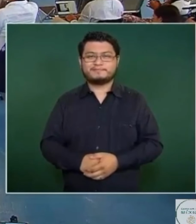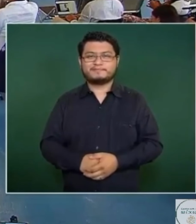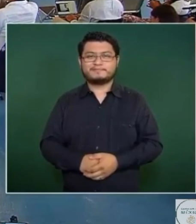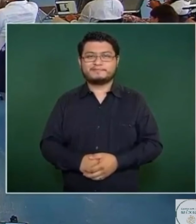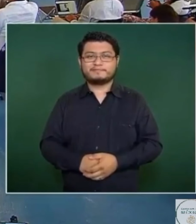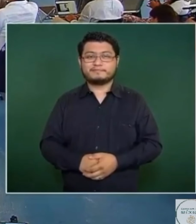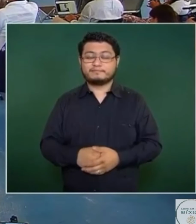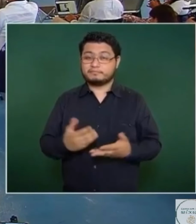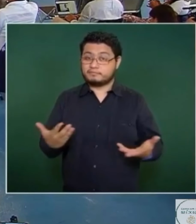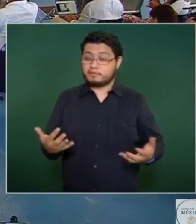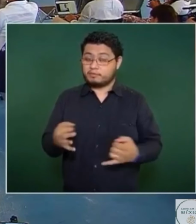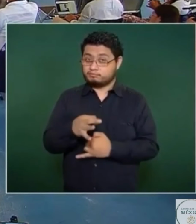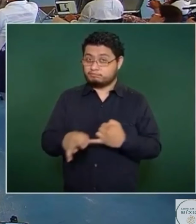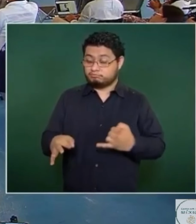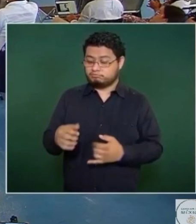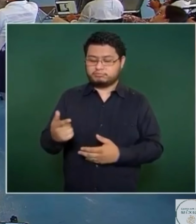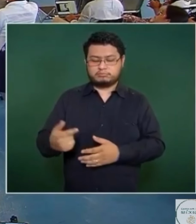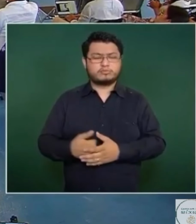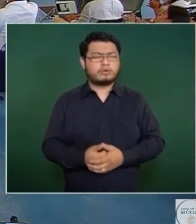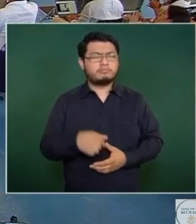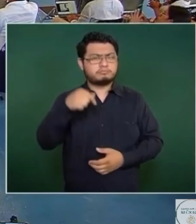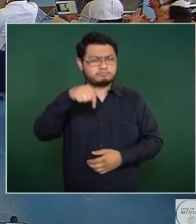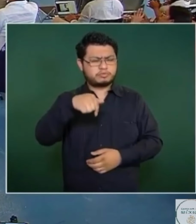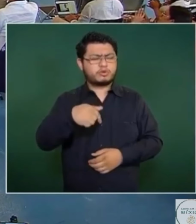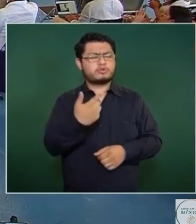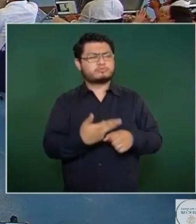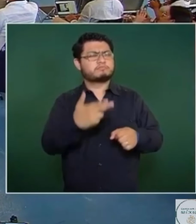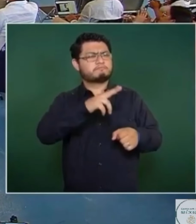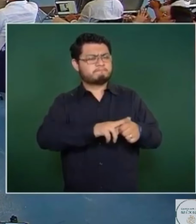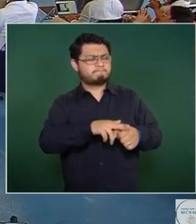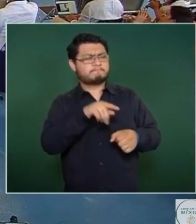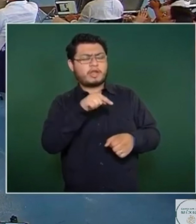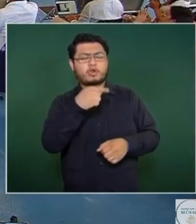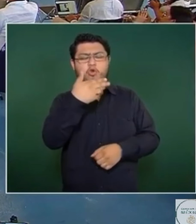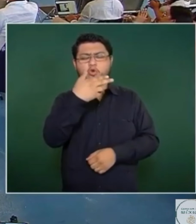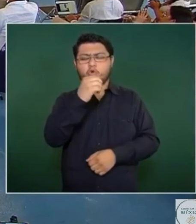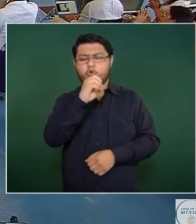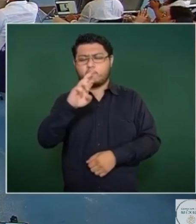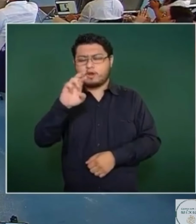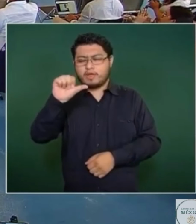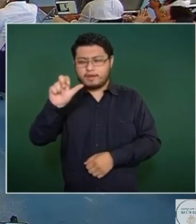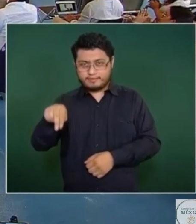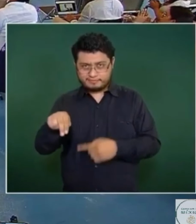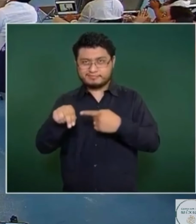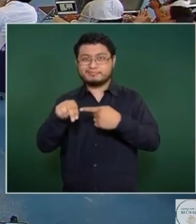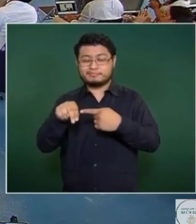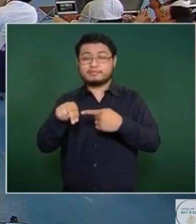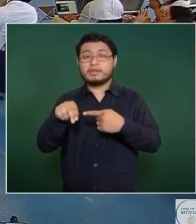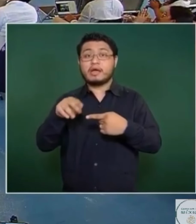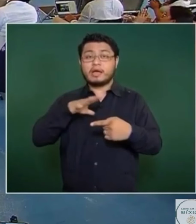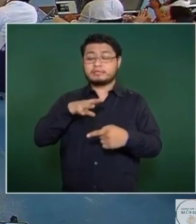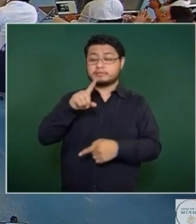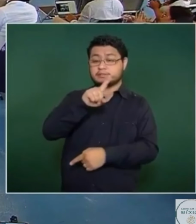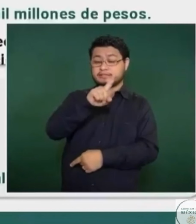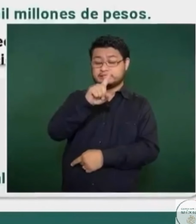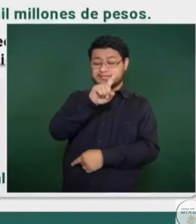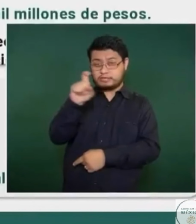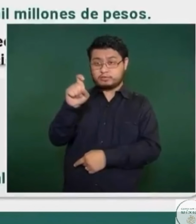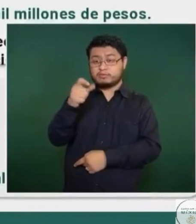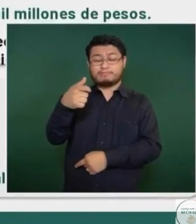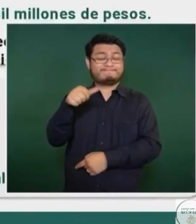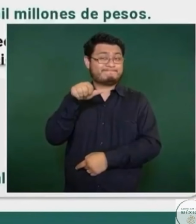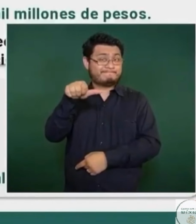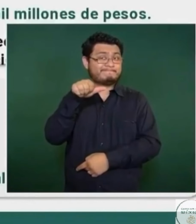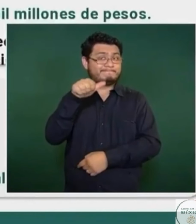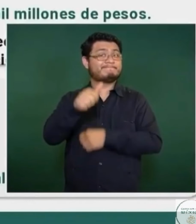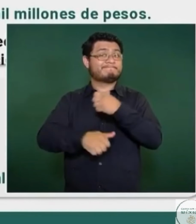Y bueno, el Hospital General de Yucatán, el Hospital Orán, que es un hospital que tiene 116 años que se